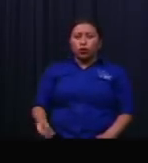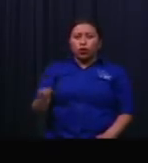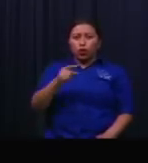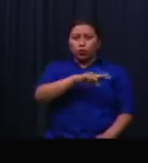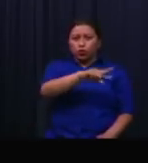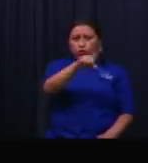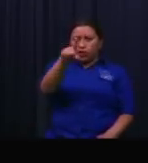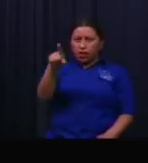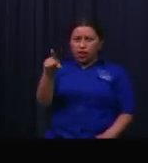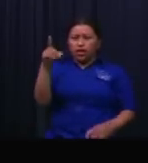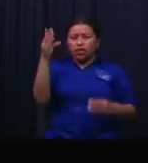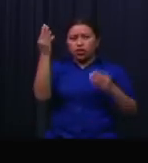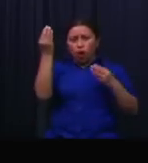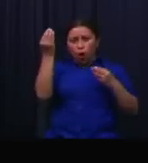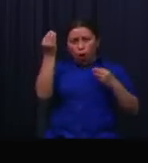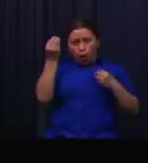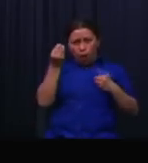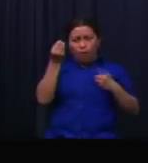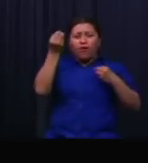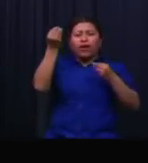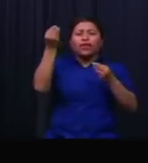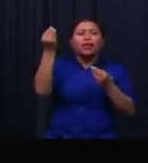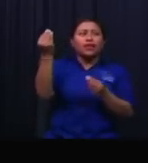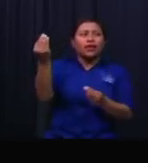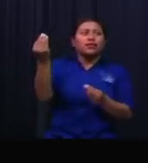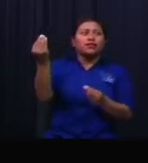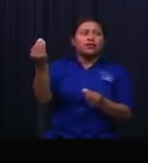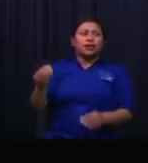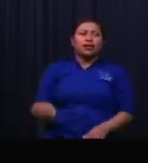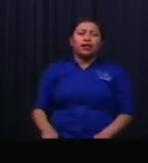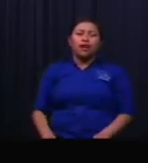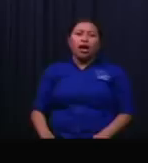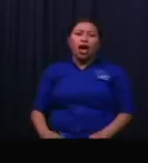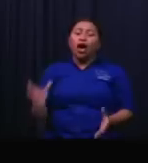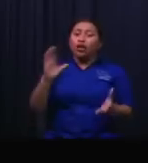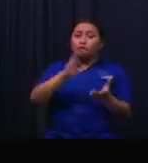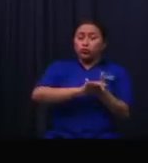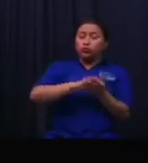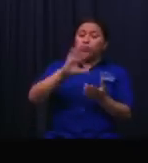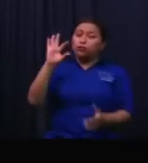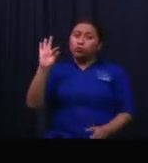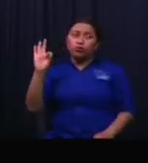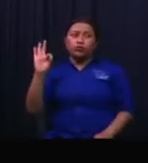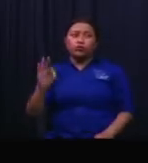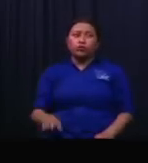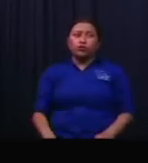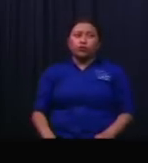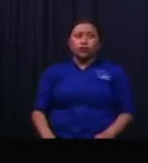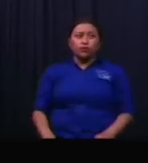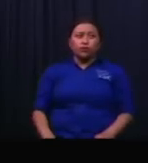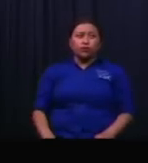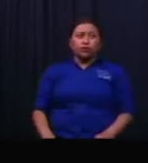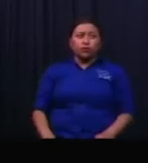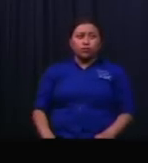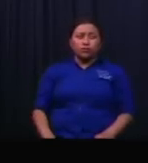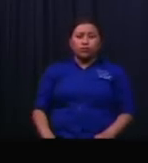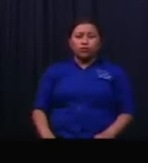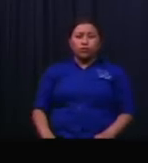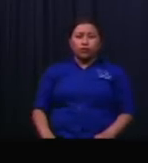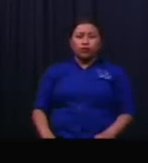¿verdad? Este me gustaría leerlo en la versión PDT. Si alguien se anima ahí, diga